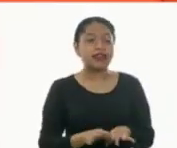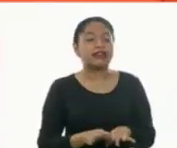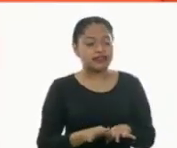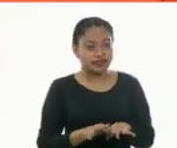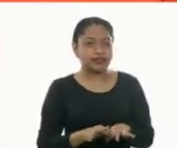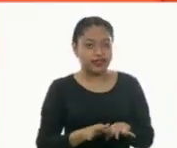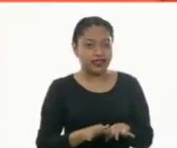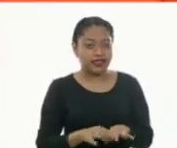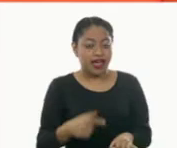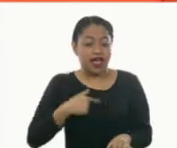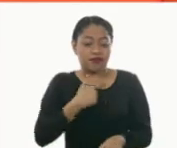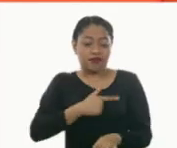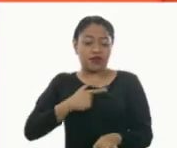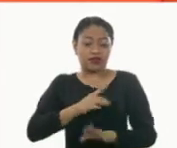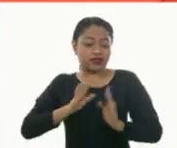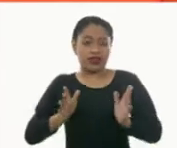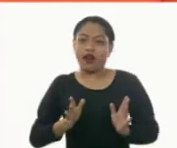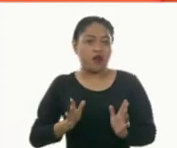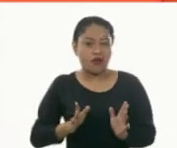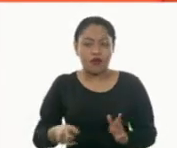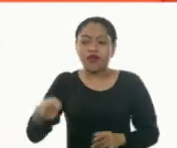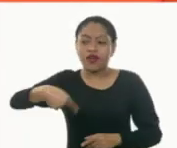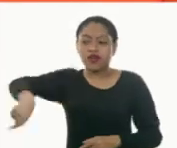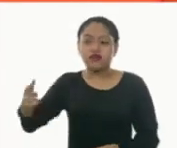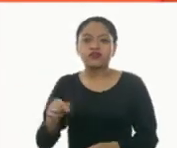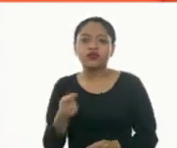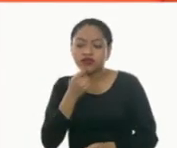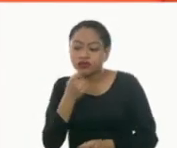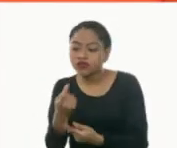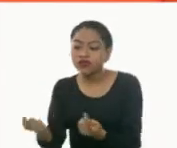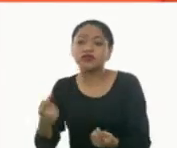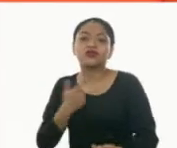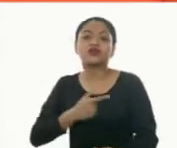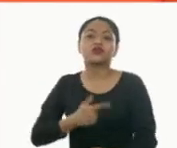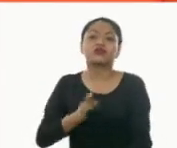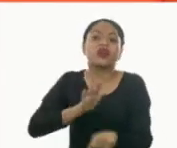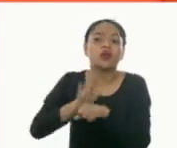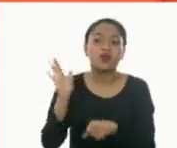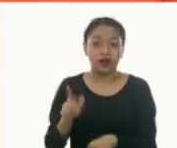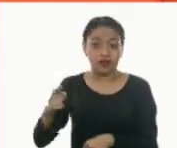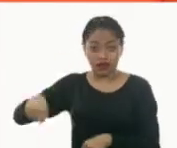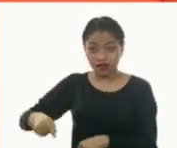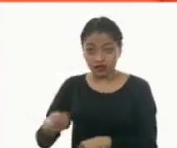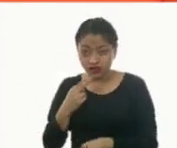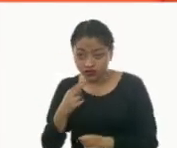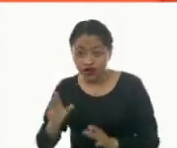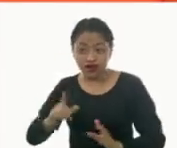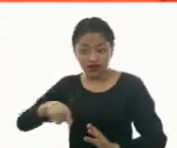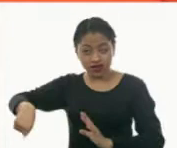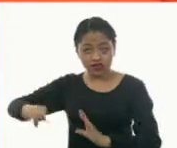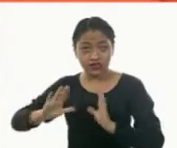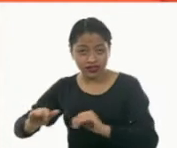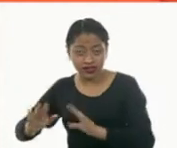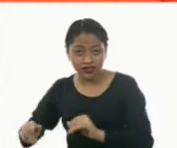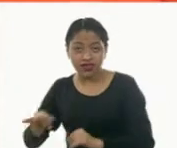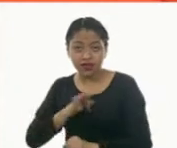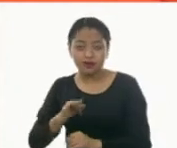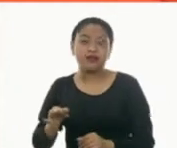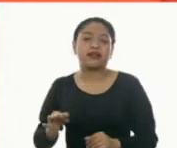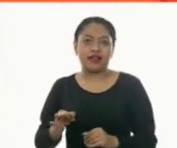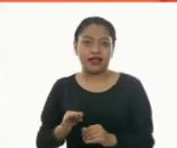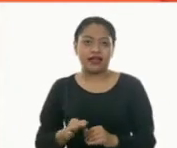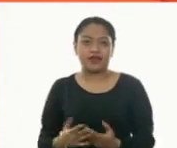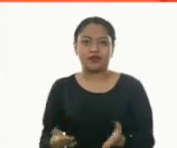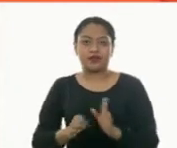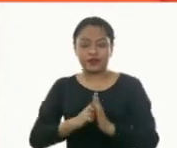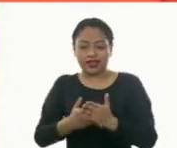conviene a los niños. Entonces, para evaluar cuál es el método, necesito conocer a mis alumnos o a